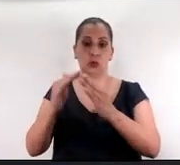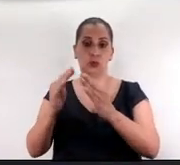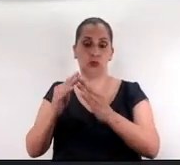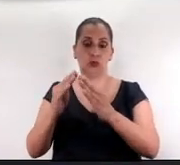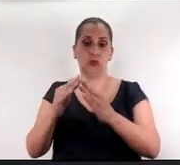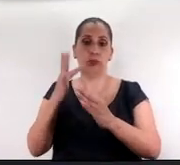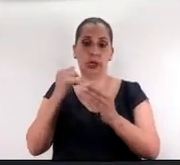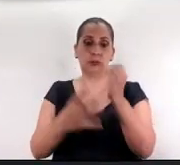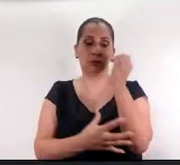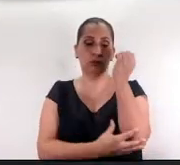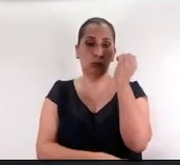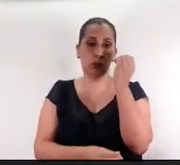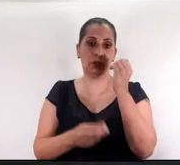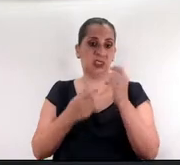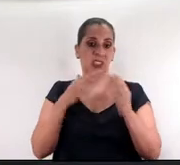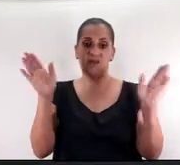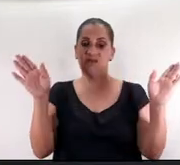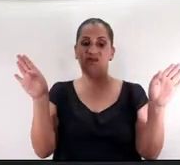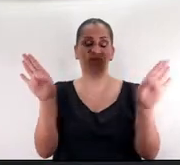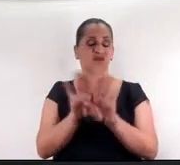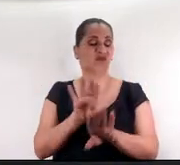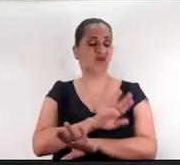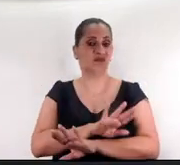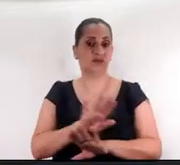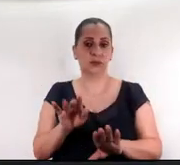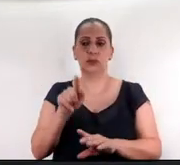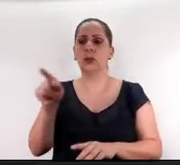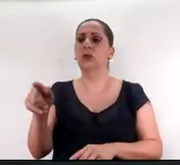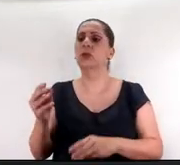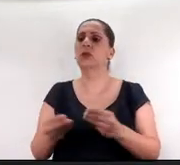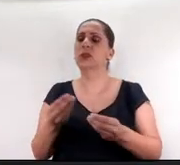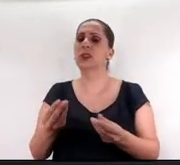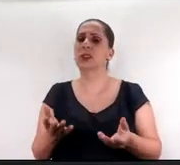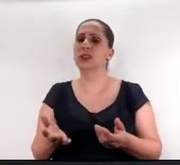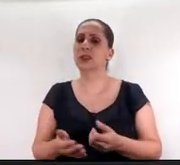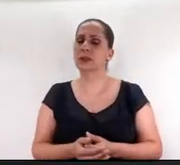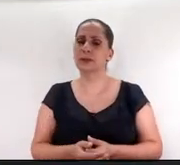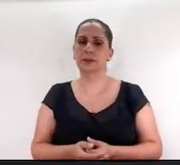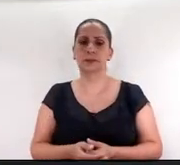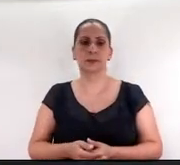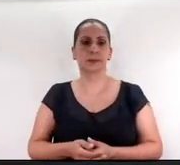baja y se cerraron las ventanillas. ¿Usted qué haría?